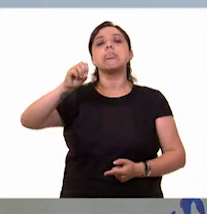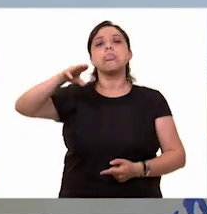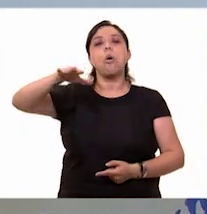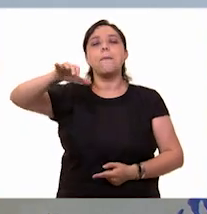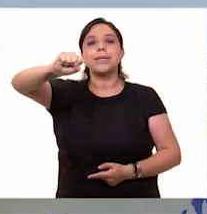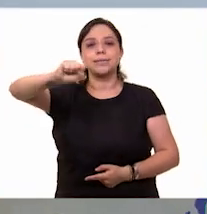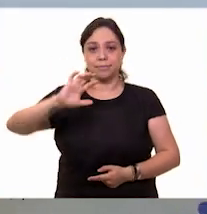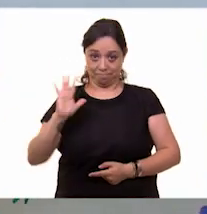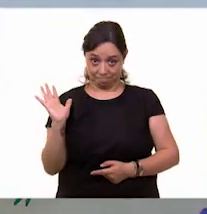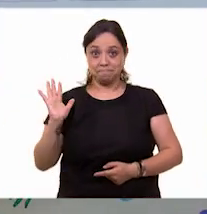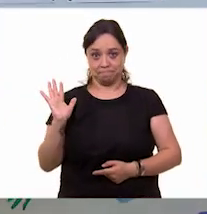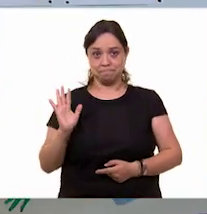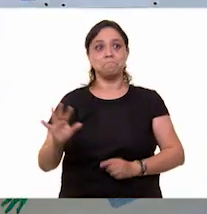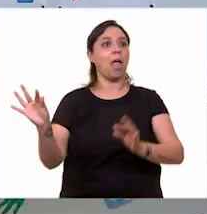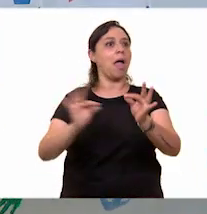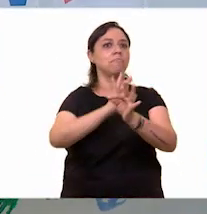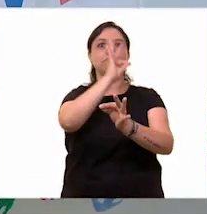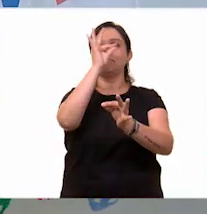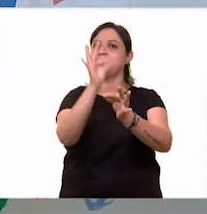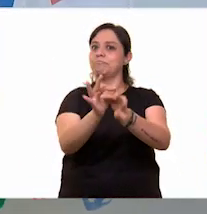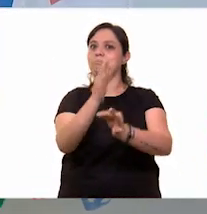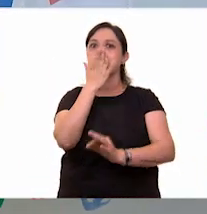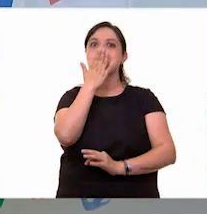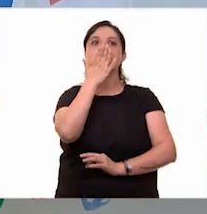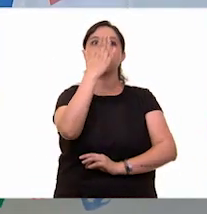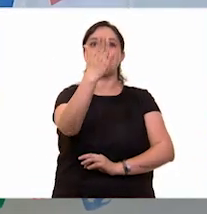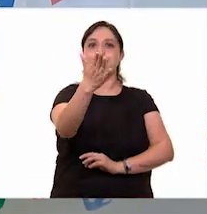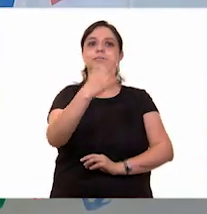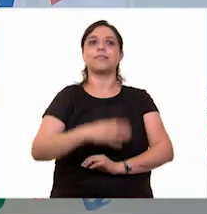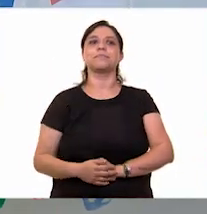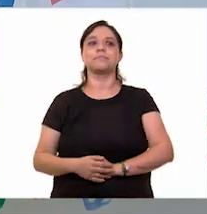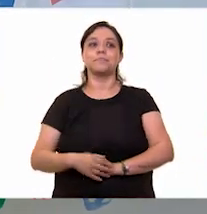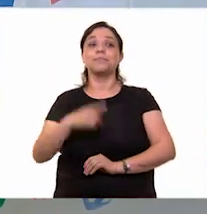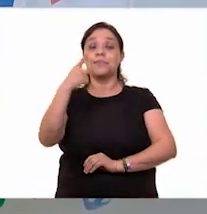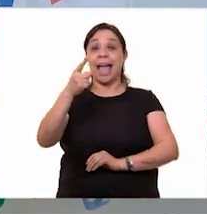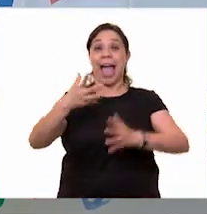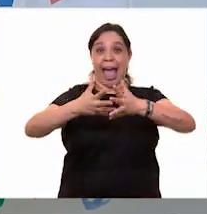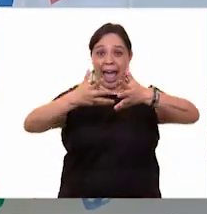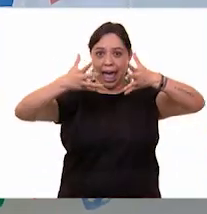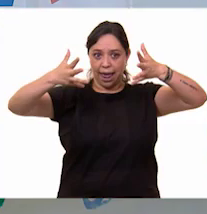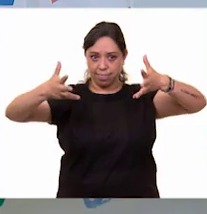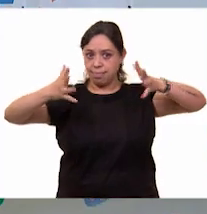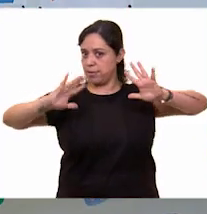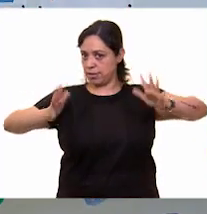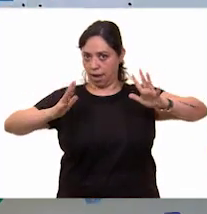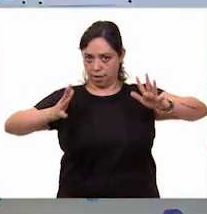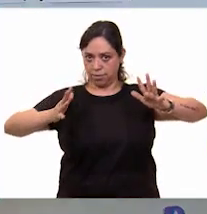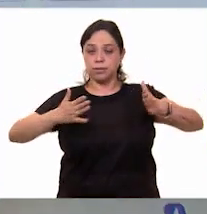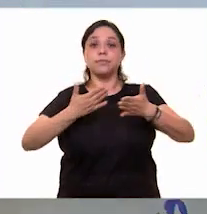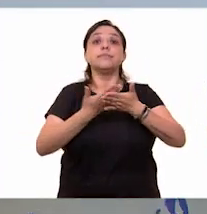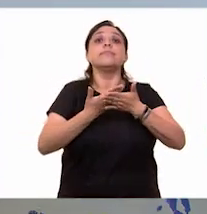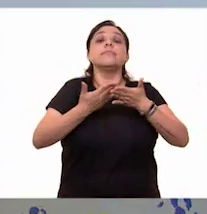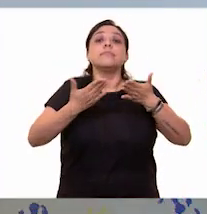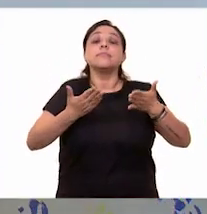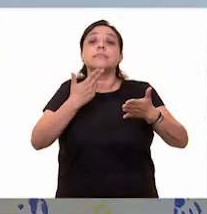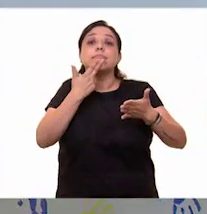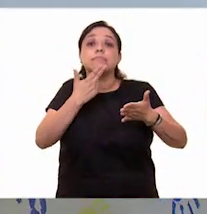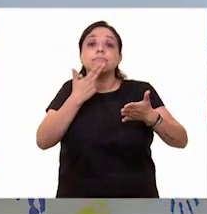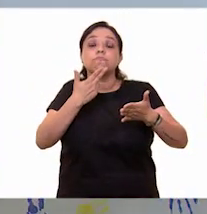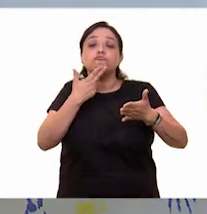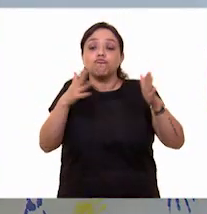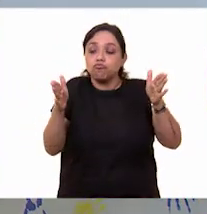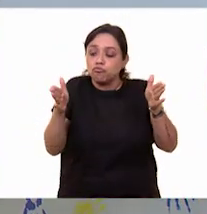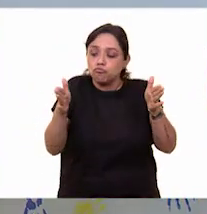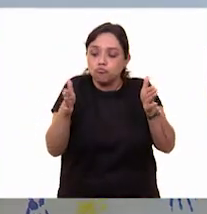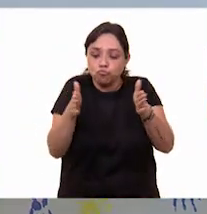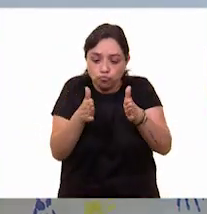Entonces ya tenemos nuestro primer mantel, que es el mantel grande. Muy bien. Ahora vamos a elaborar los manteles